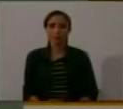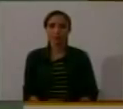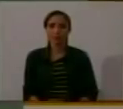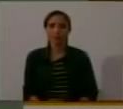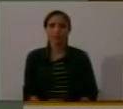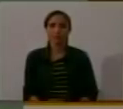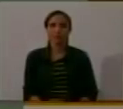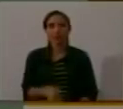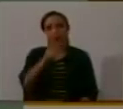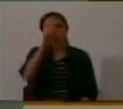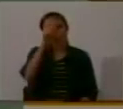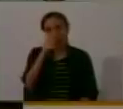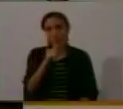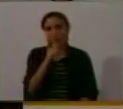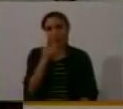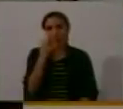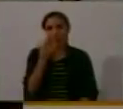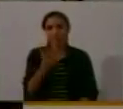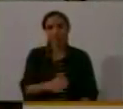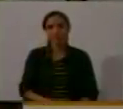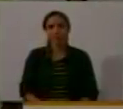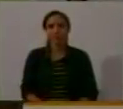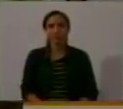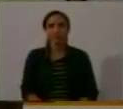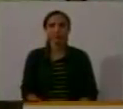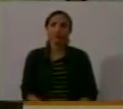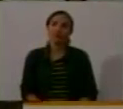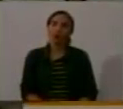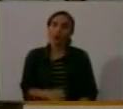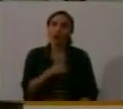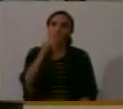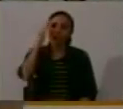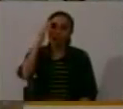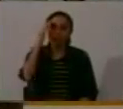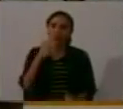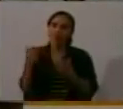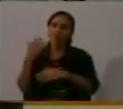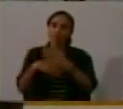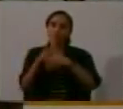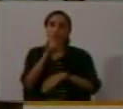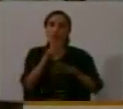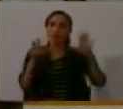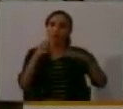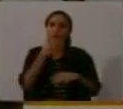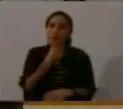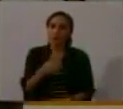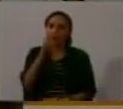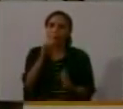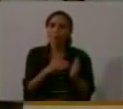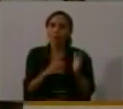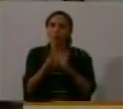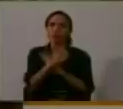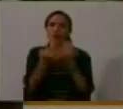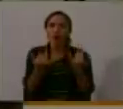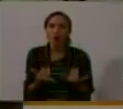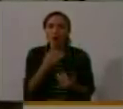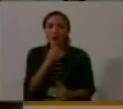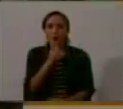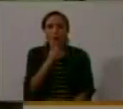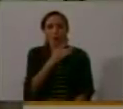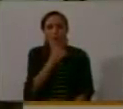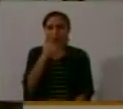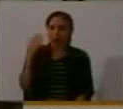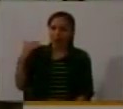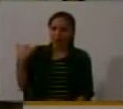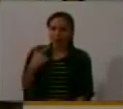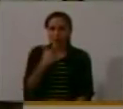Alemania. ¿Y por qué, si ella sabía eso desde el 28 de diciembre del 2012, lo va a decir ahorita, Dios mío, ¿eh? ¿Por qué no lo dijo el